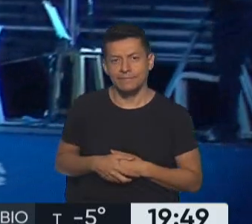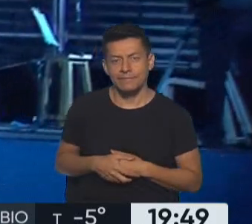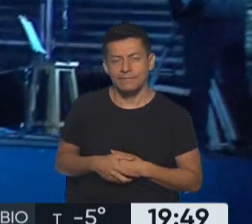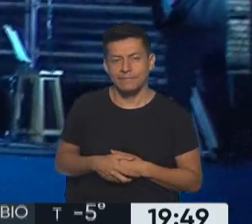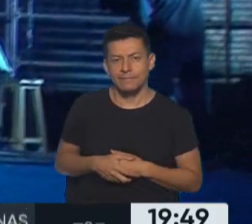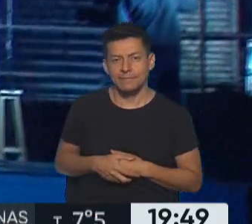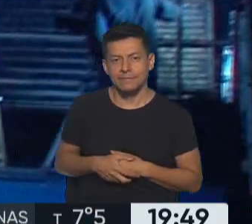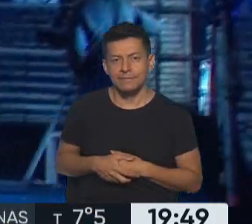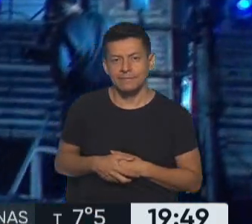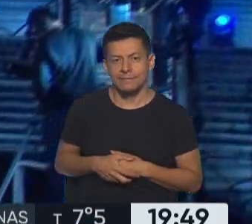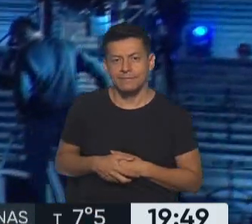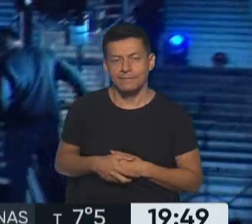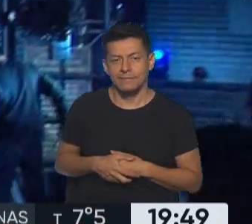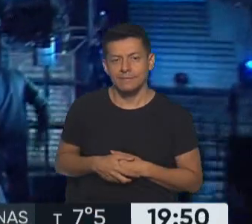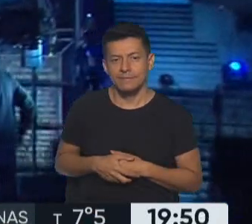Esperando nacer.